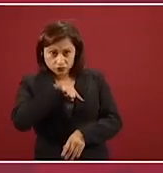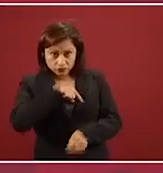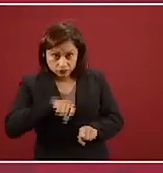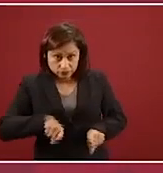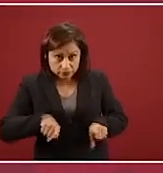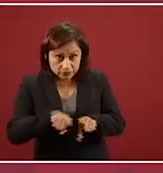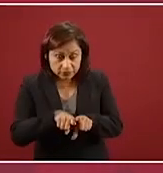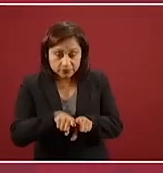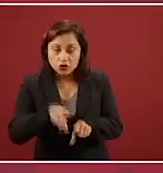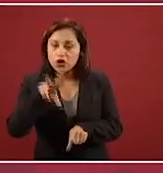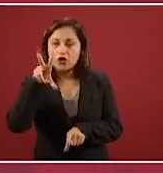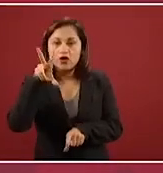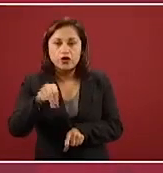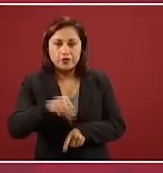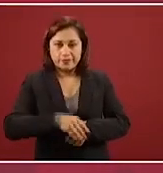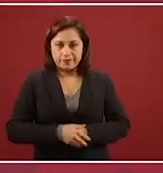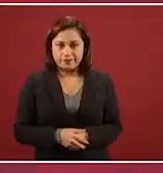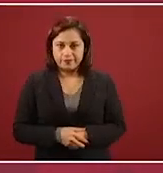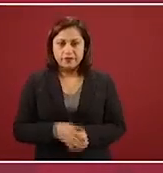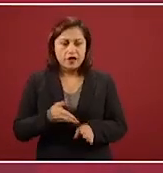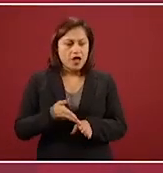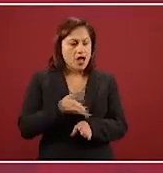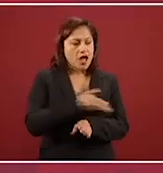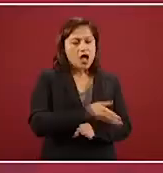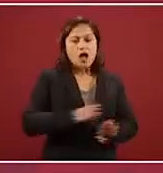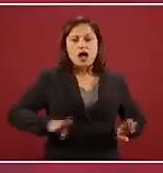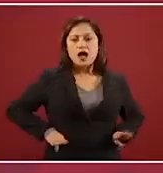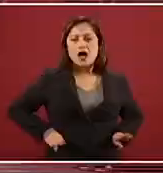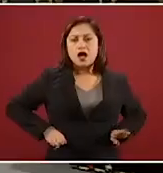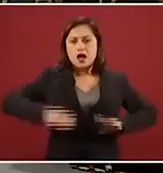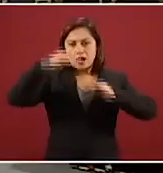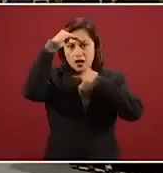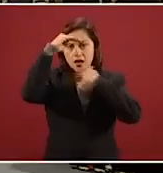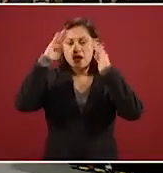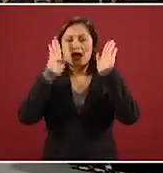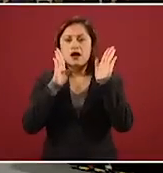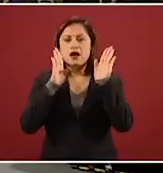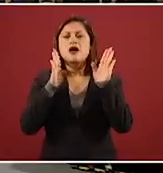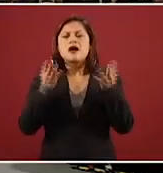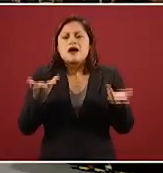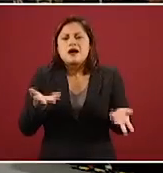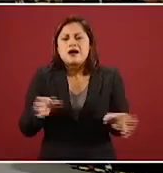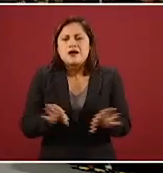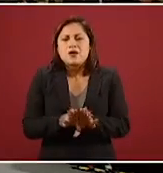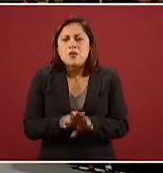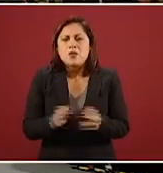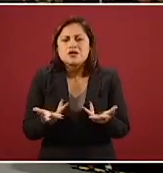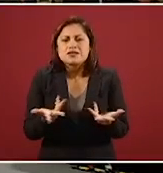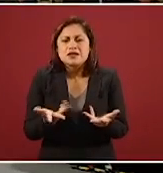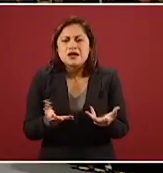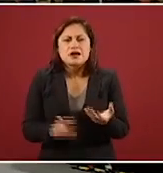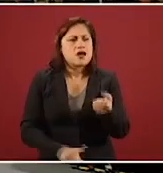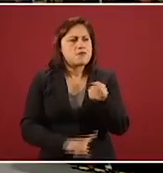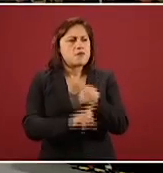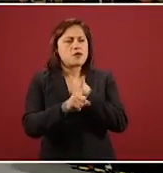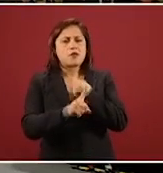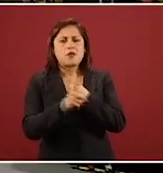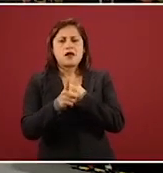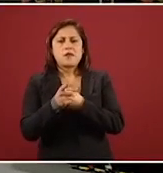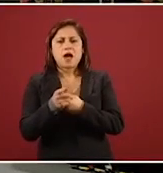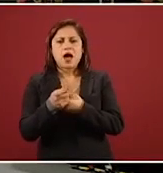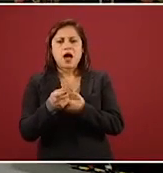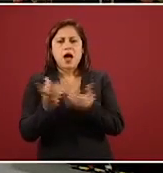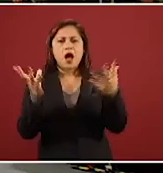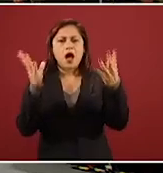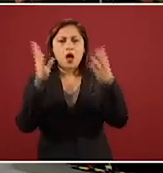¿Qué hacían antes los conservadores? ¿Cómo mediatizaban para